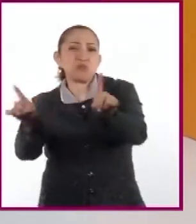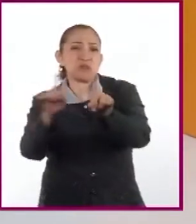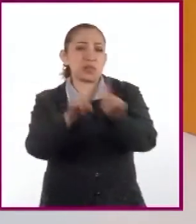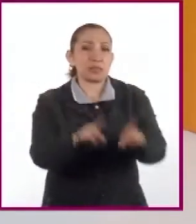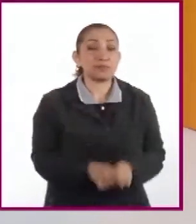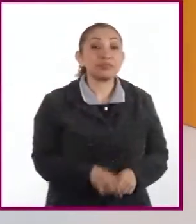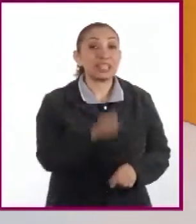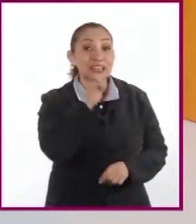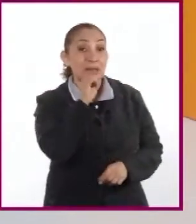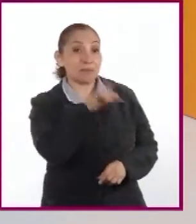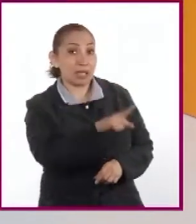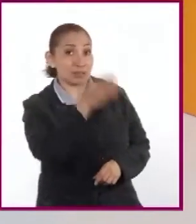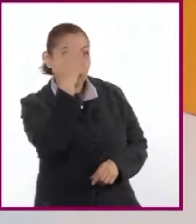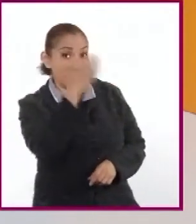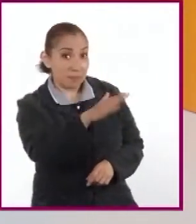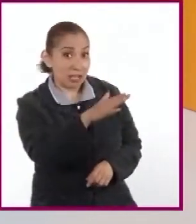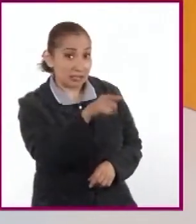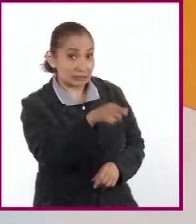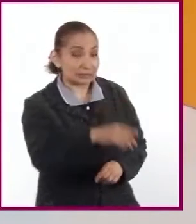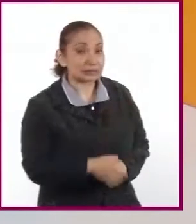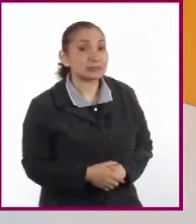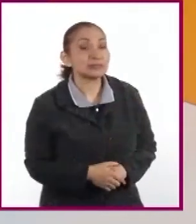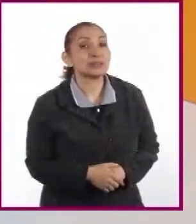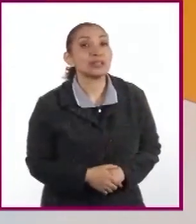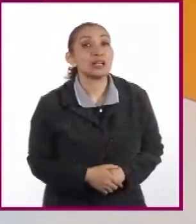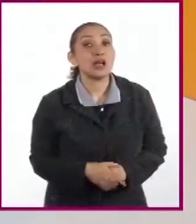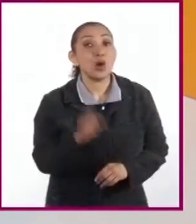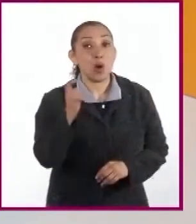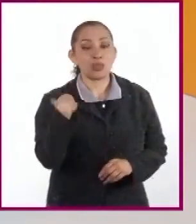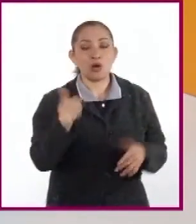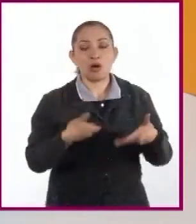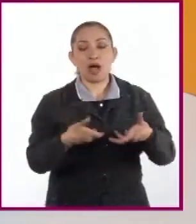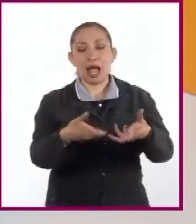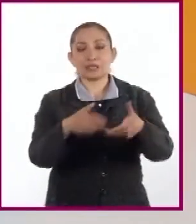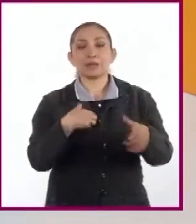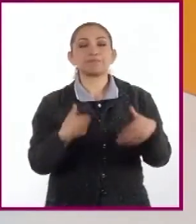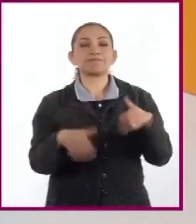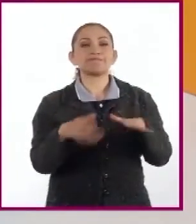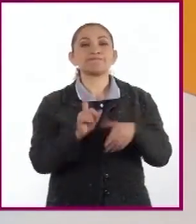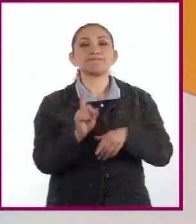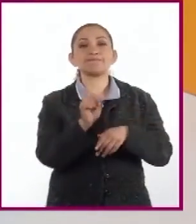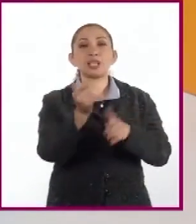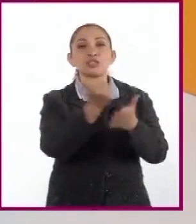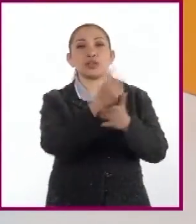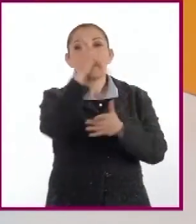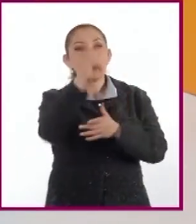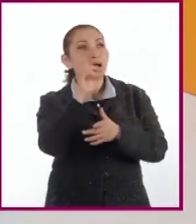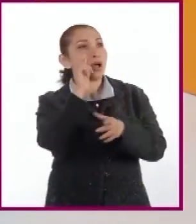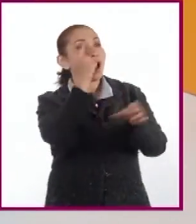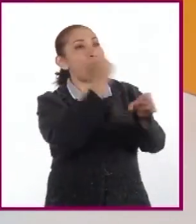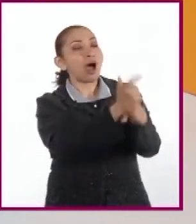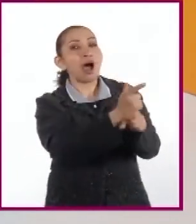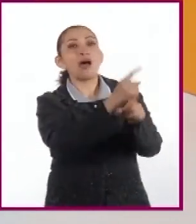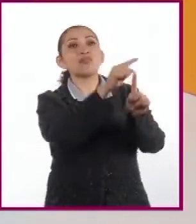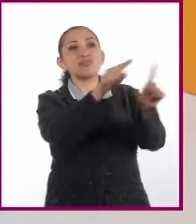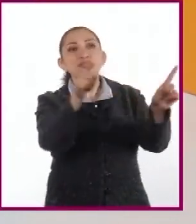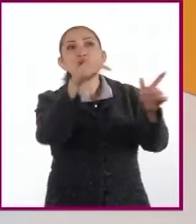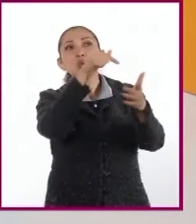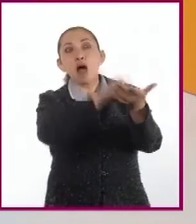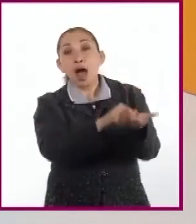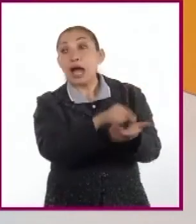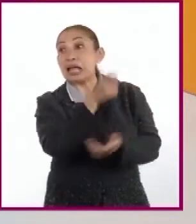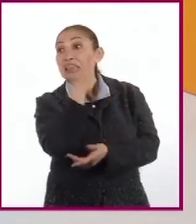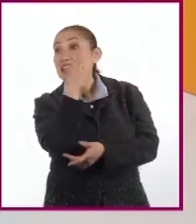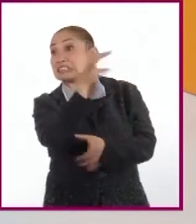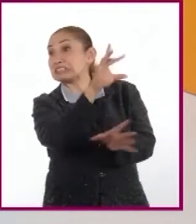Y además, ¿sabían que al caminar por las calles de la Ciudad de México podemos encontrarnos con sitios que,